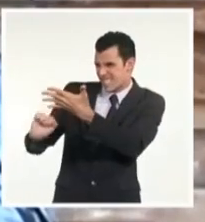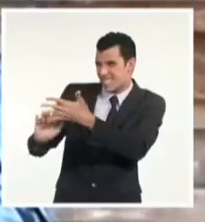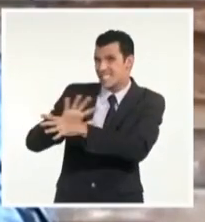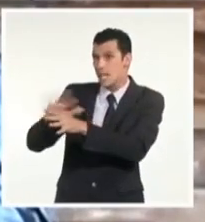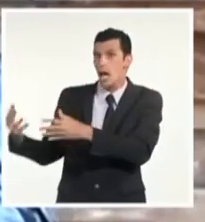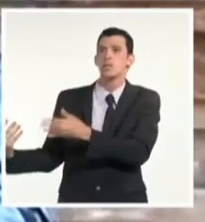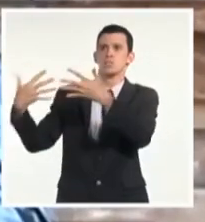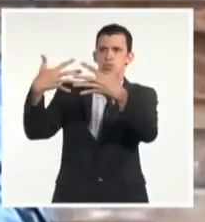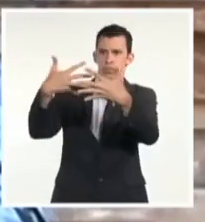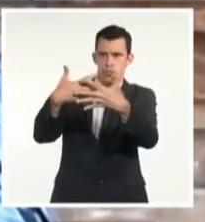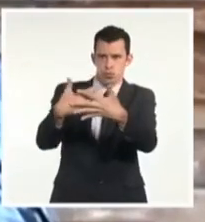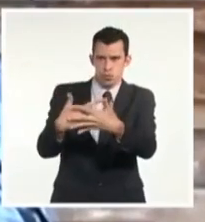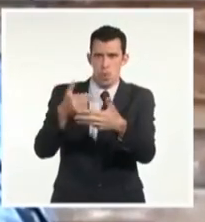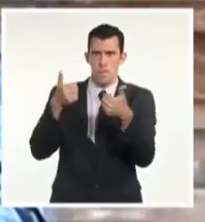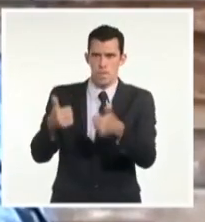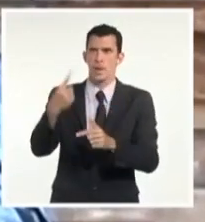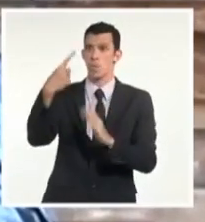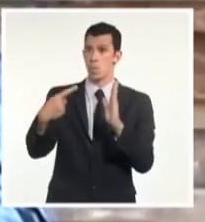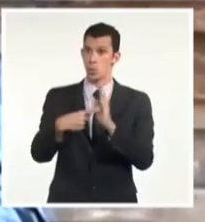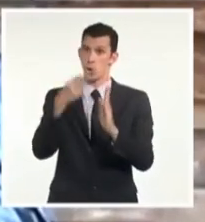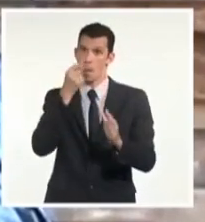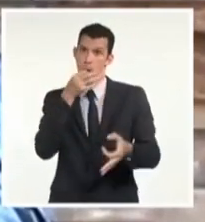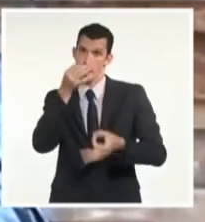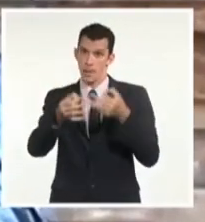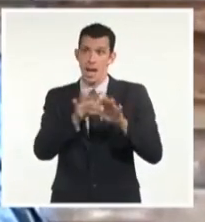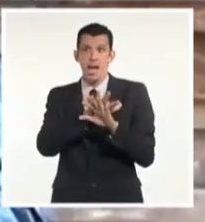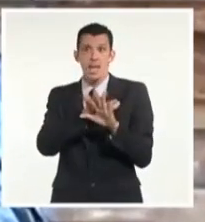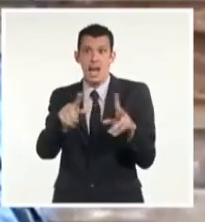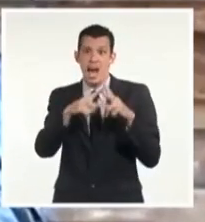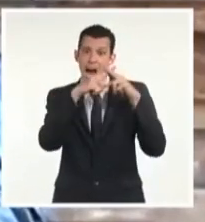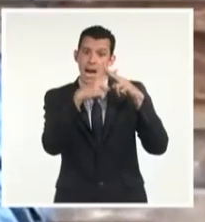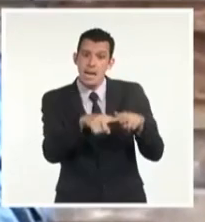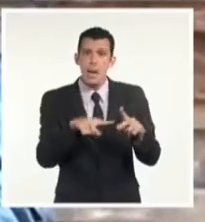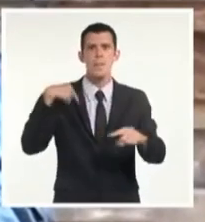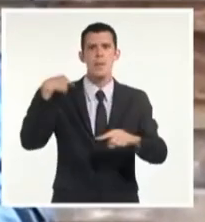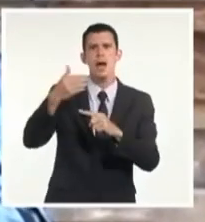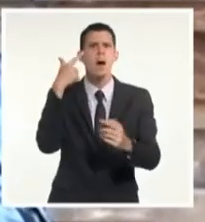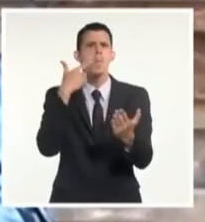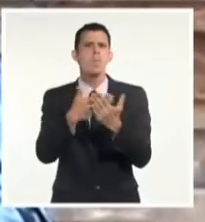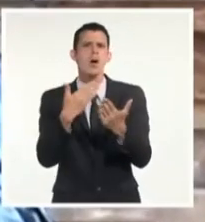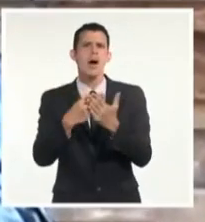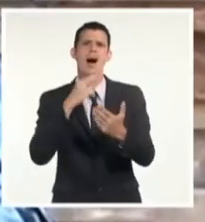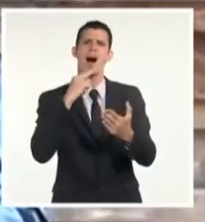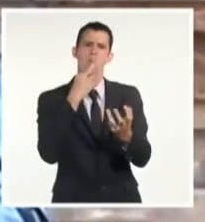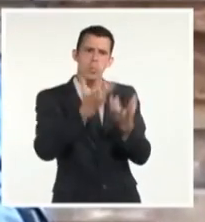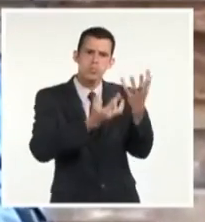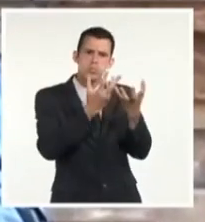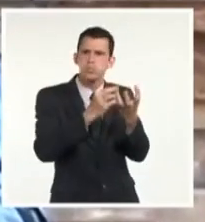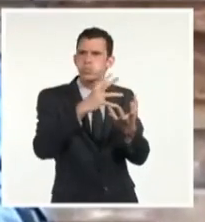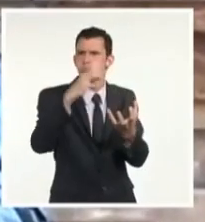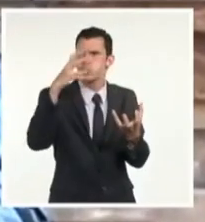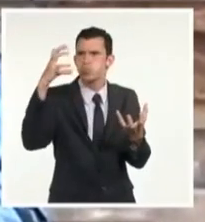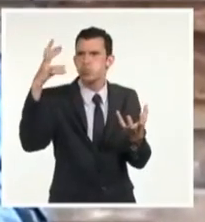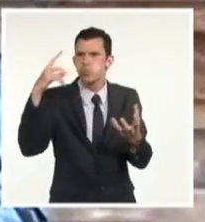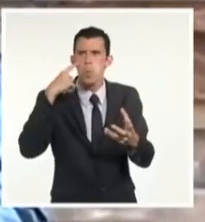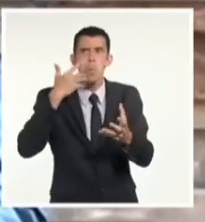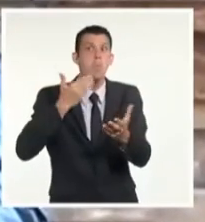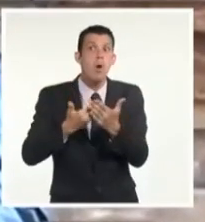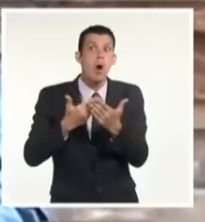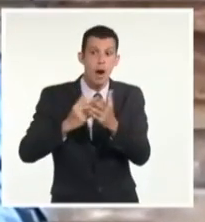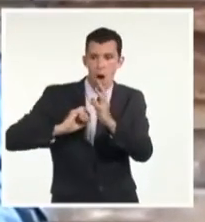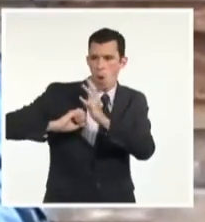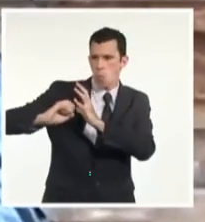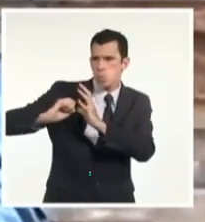buscar los parámetros de presión y temperatura en el vapor y hacer el primer rodaje de la máquina, que debe ser cumpliendo con los protocolos